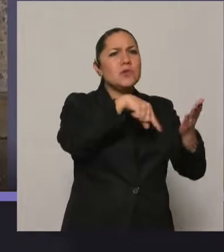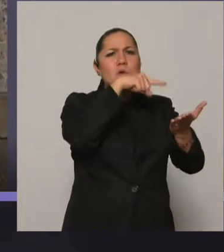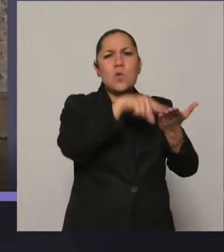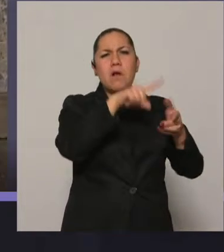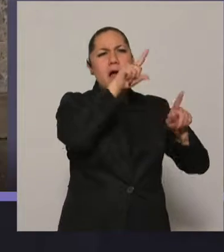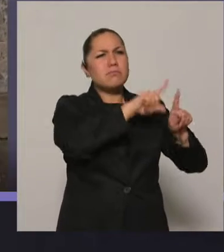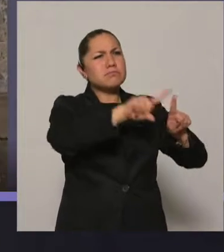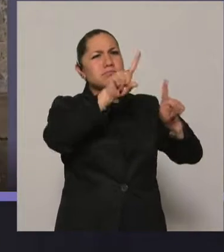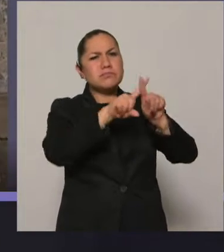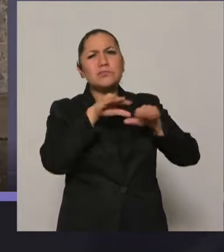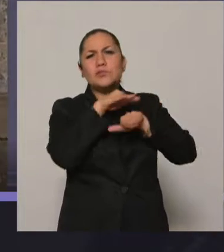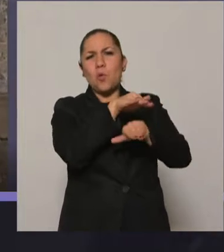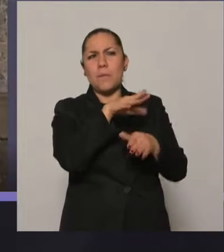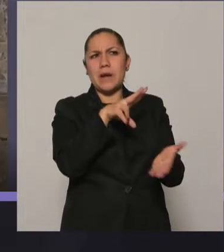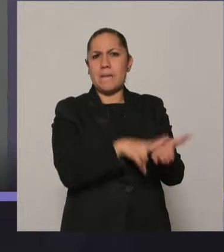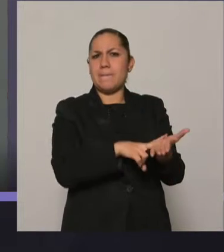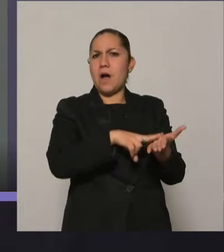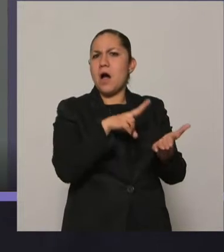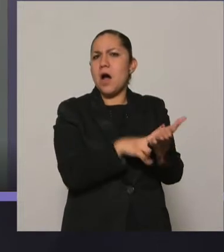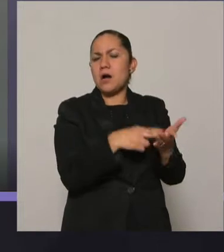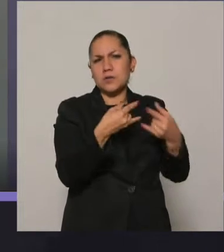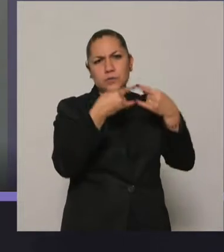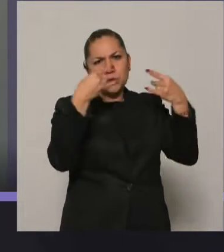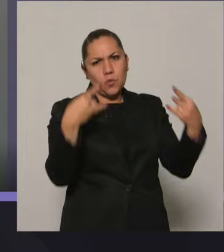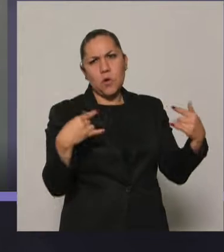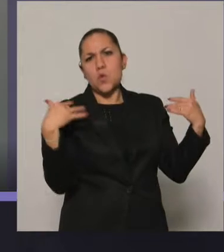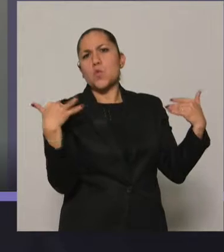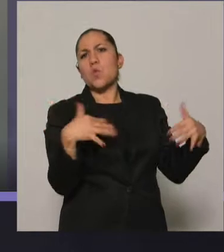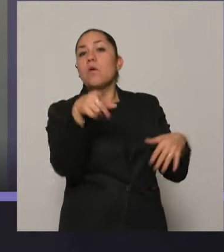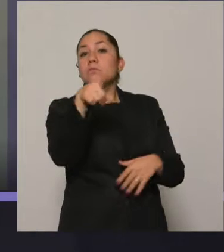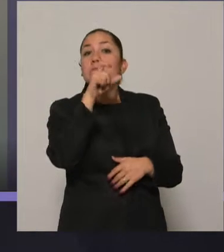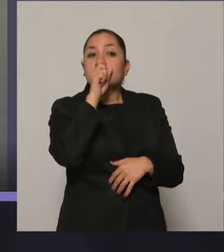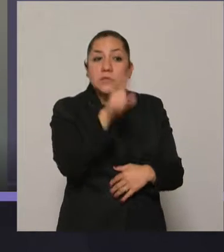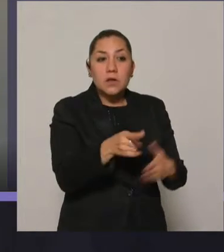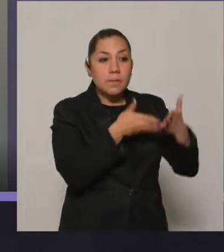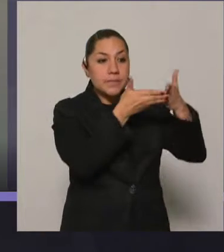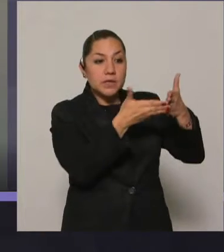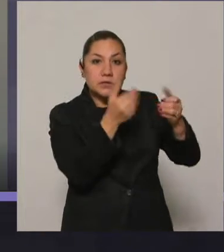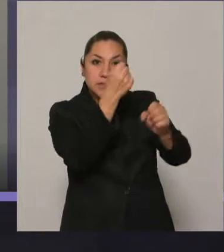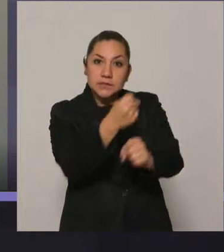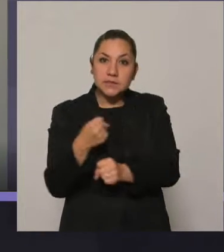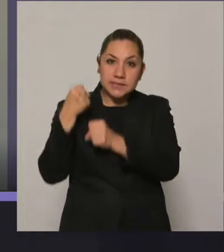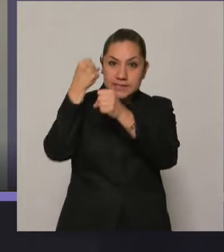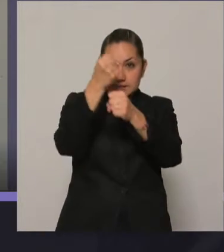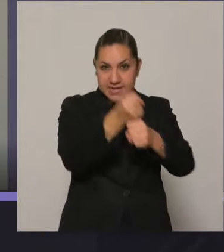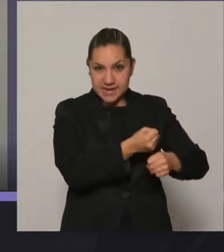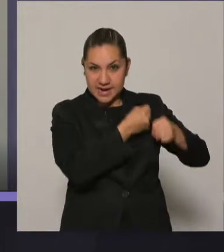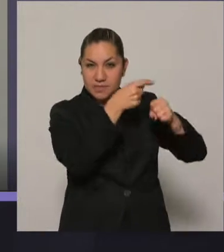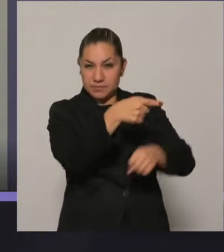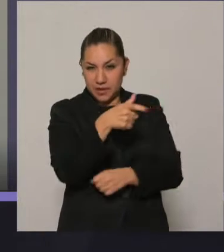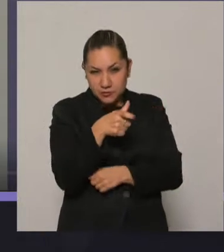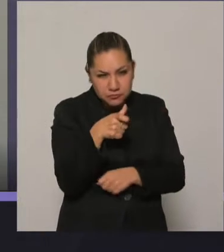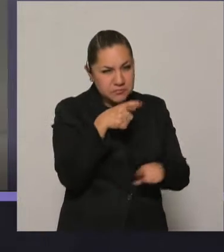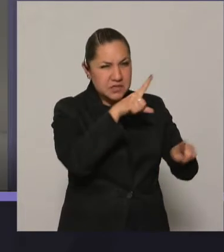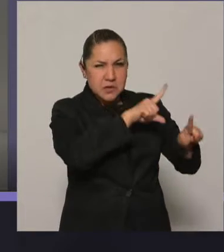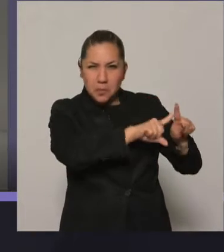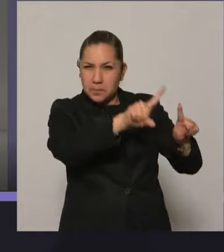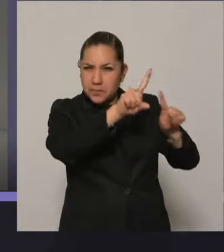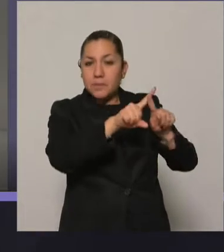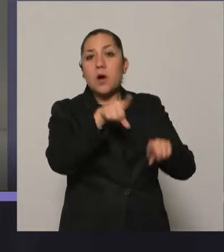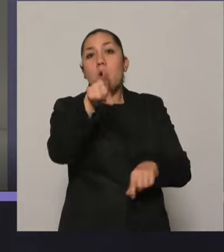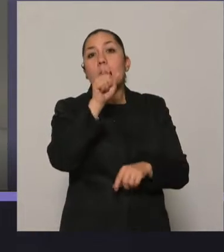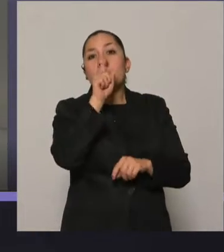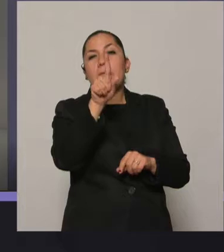nuestras chinampas, ya sea las que se encuentran en Xochimilco, ya sea las que se encuentran un poquito más lejos, que son las que se encuentran en